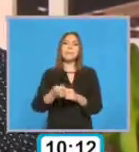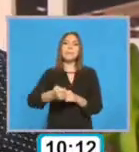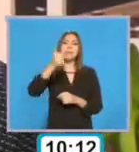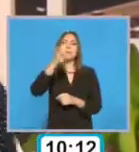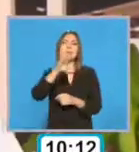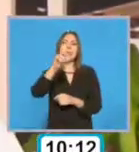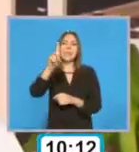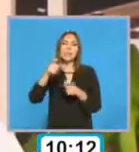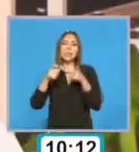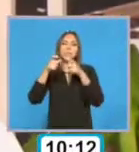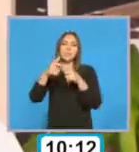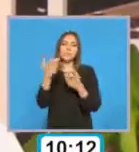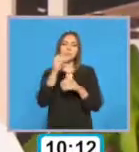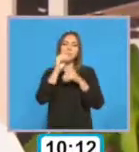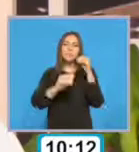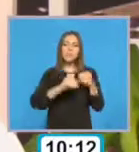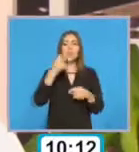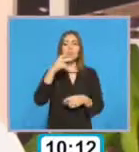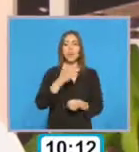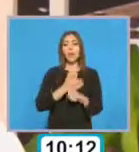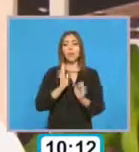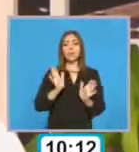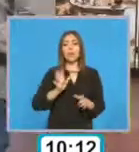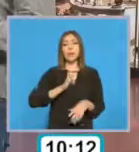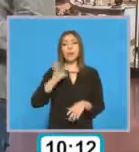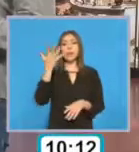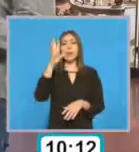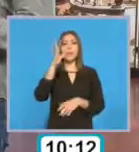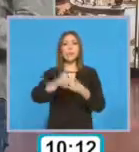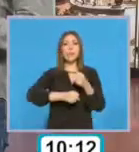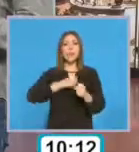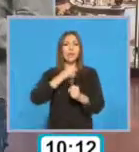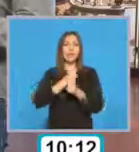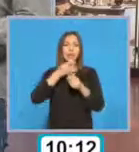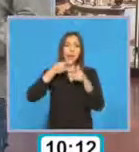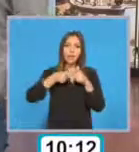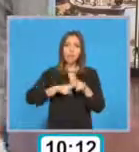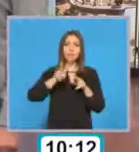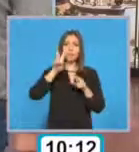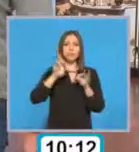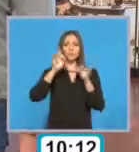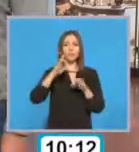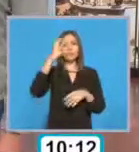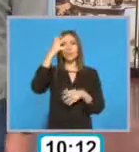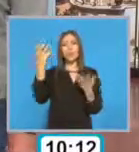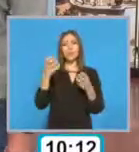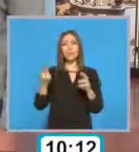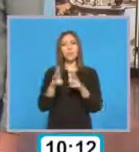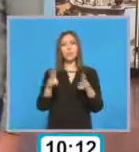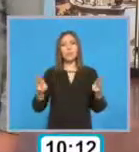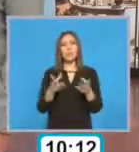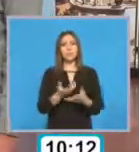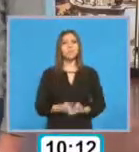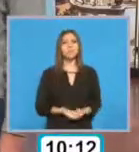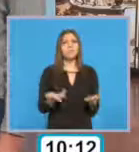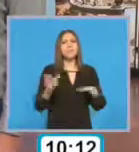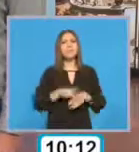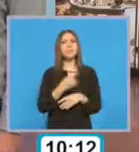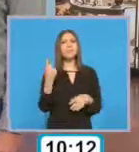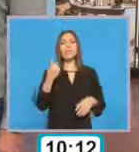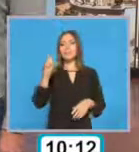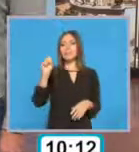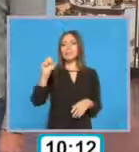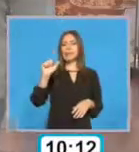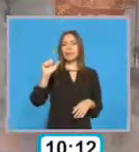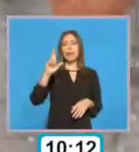pues ya tengo como unos 10 años que va arrancando la carrera seriamente. Te preguntaba yo, ¿por qué Sarmat? ¿Qué significa? Y